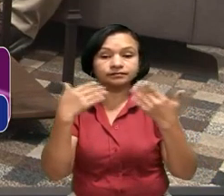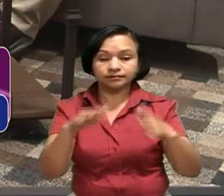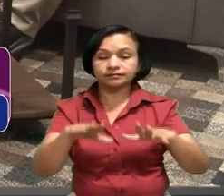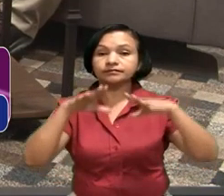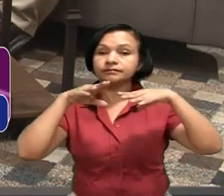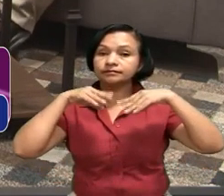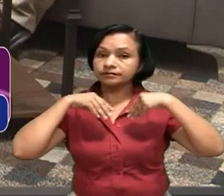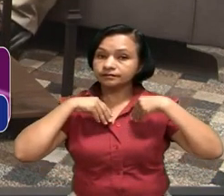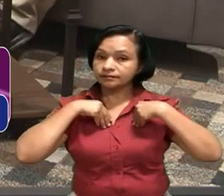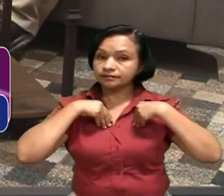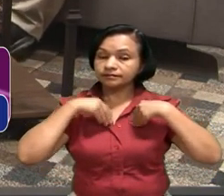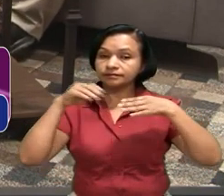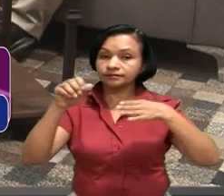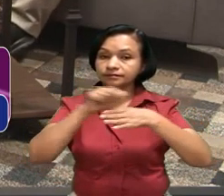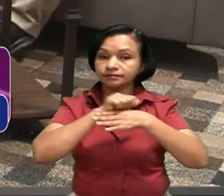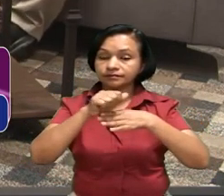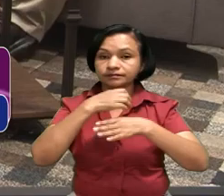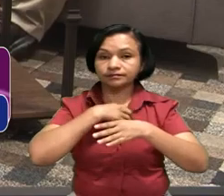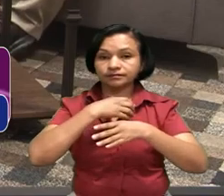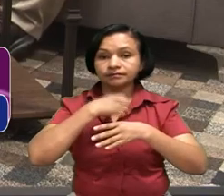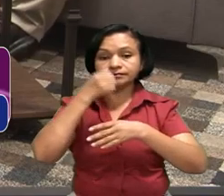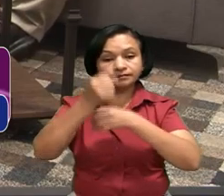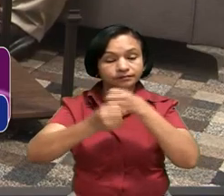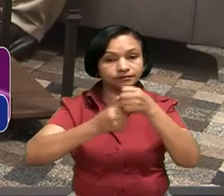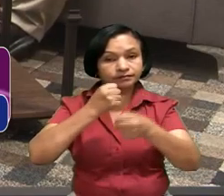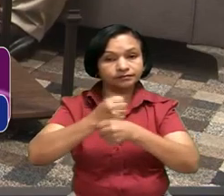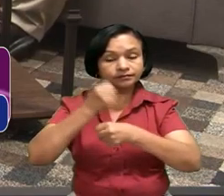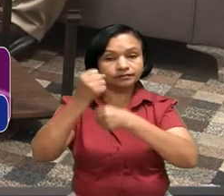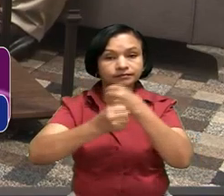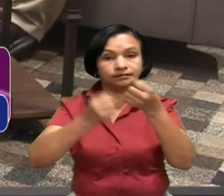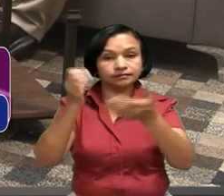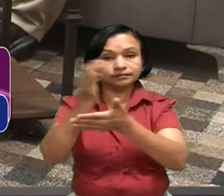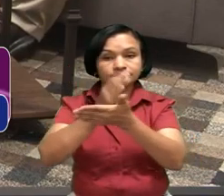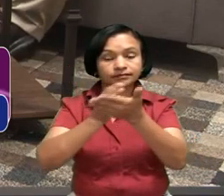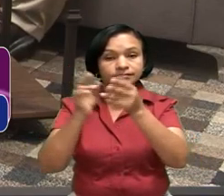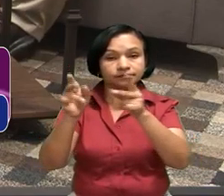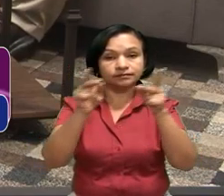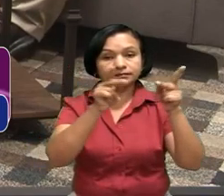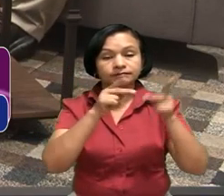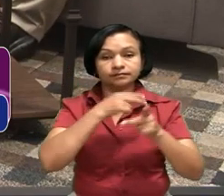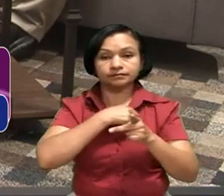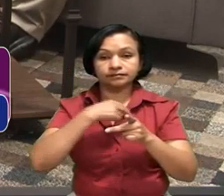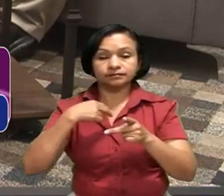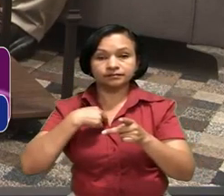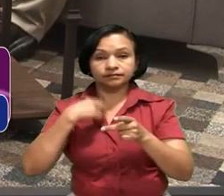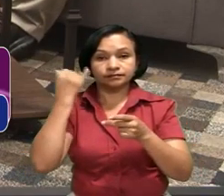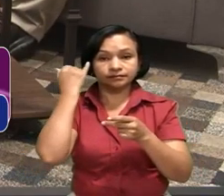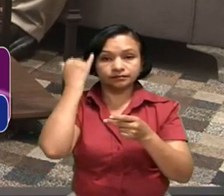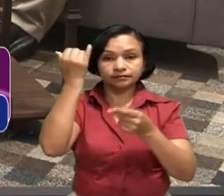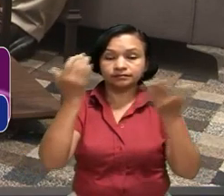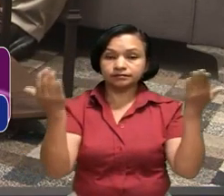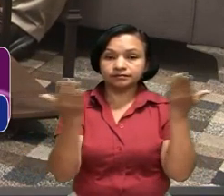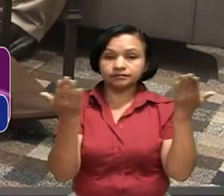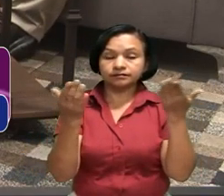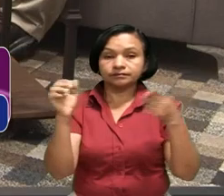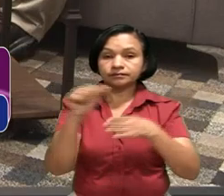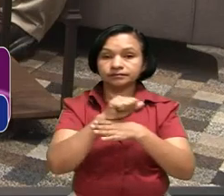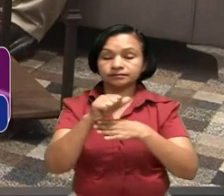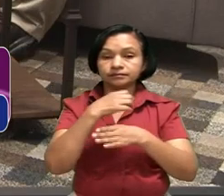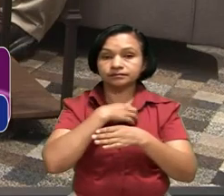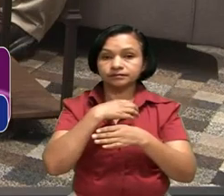el ejercicio periodístico por año de algunas personas que lo han realizado la credibilidad dentro del ejercicio periodístico